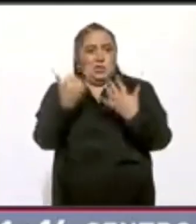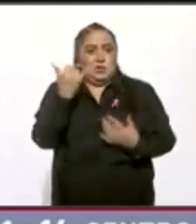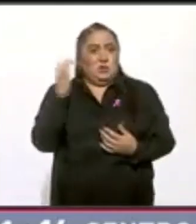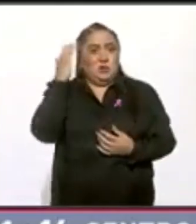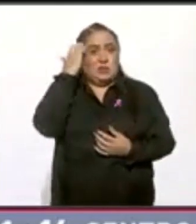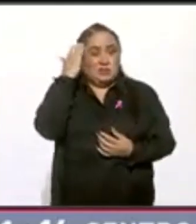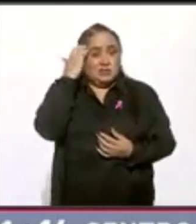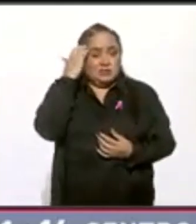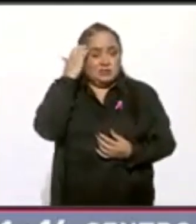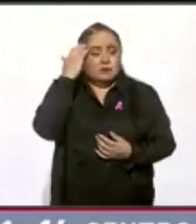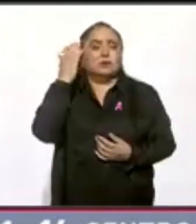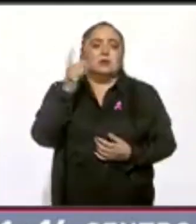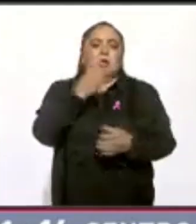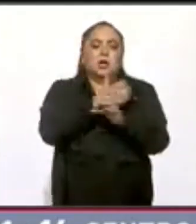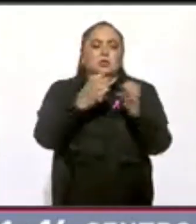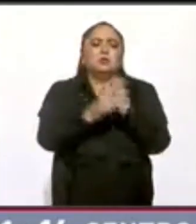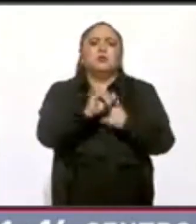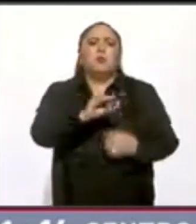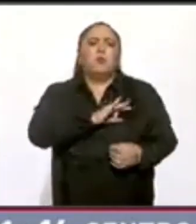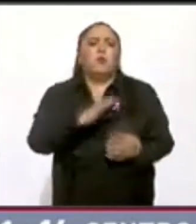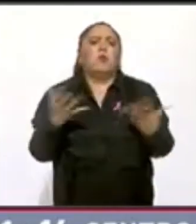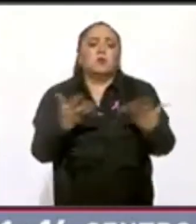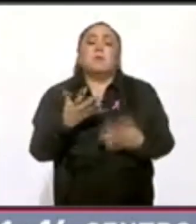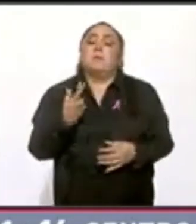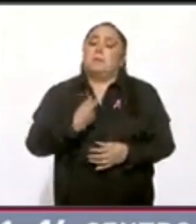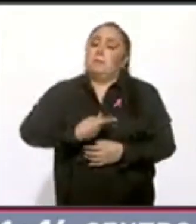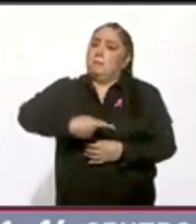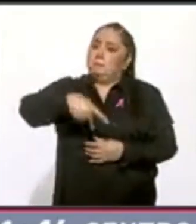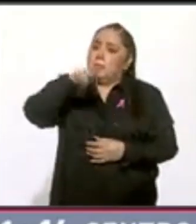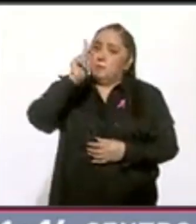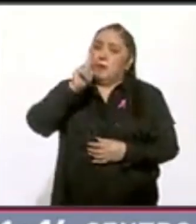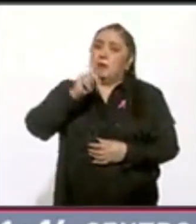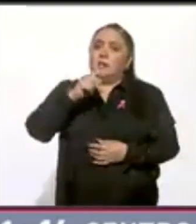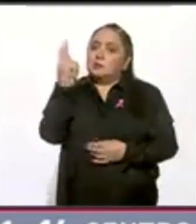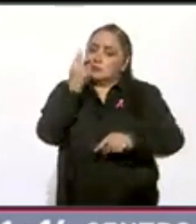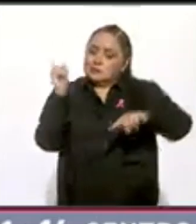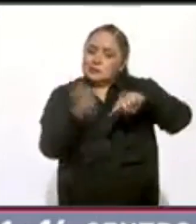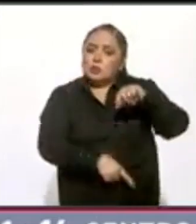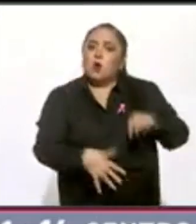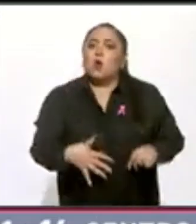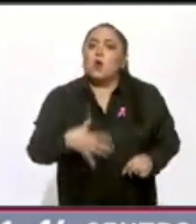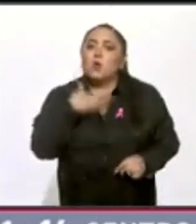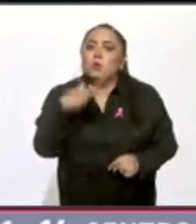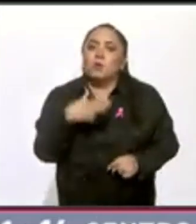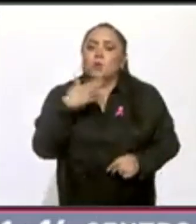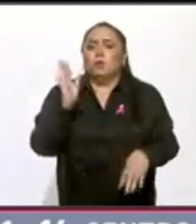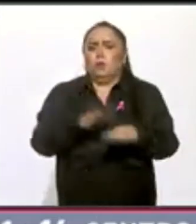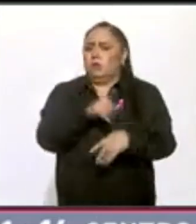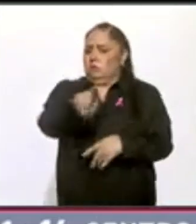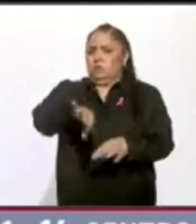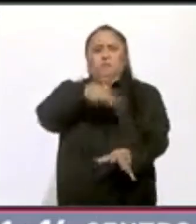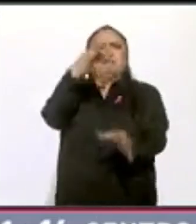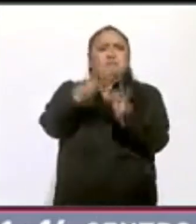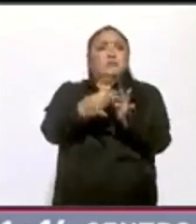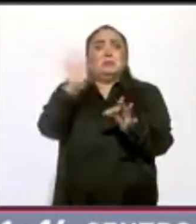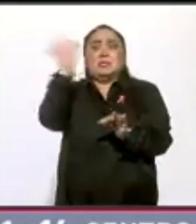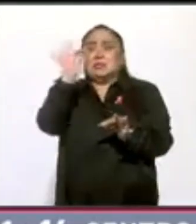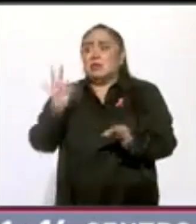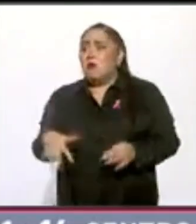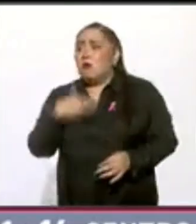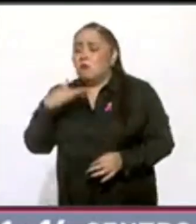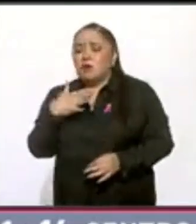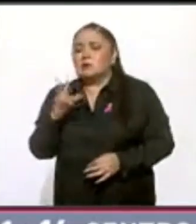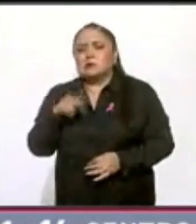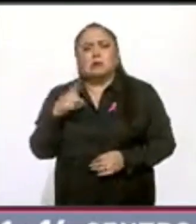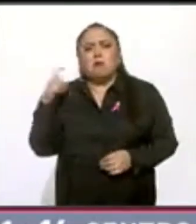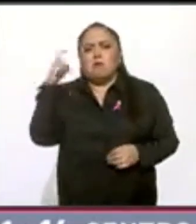conocimiento, las cosas se pueden hacer. Pero sobre todo donde no hay corrupción. Porque puedes tener todo eso, pero hay corrupción y